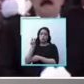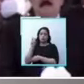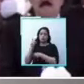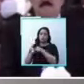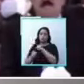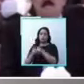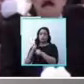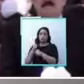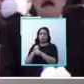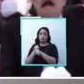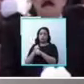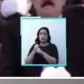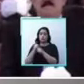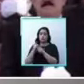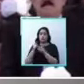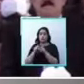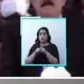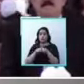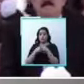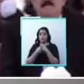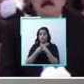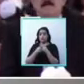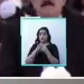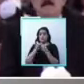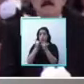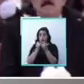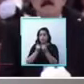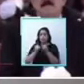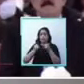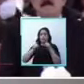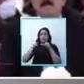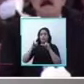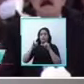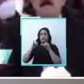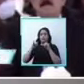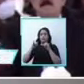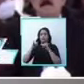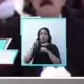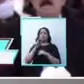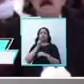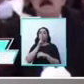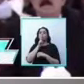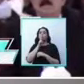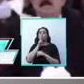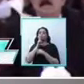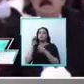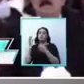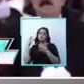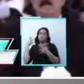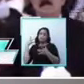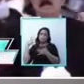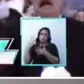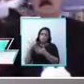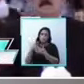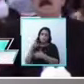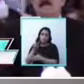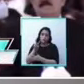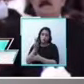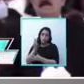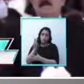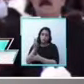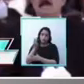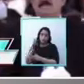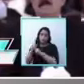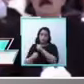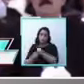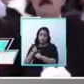necesidades, fundamentalmente de las personas que están en mayor desventaja social, ¿verdad?, de sectores pobres de ciertas regiones